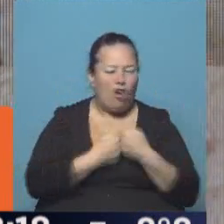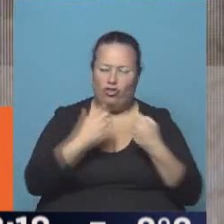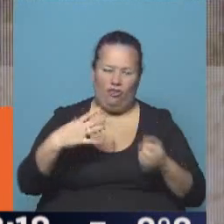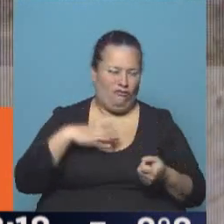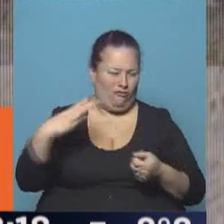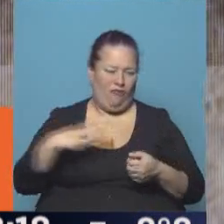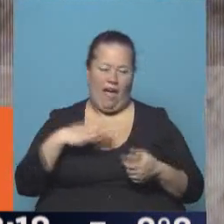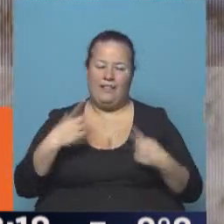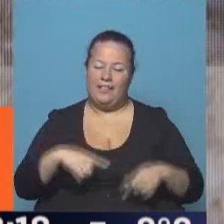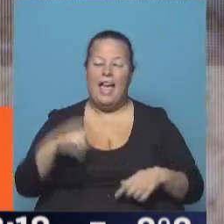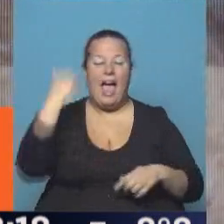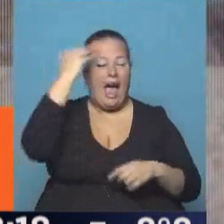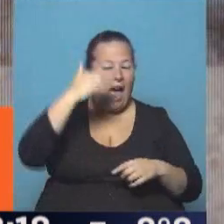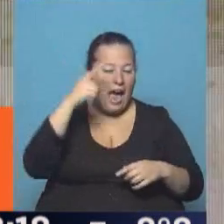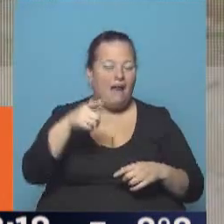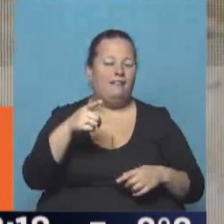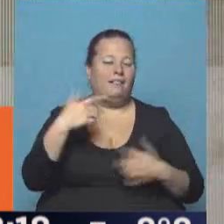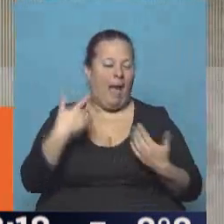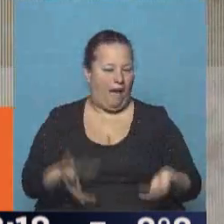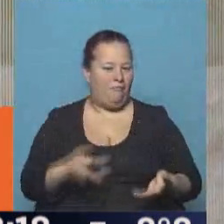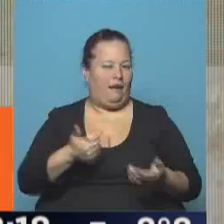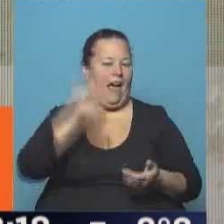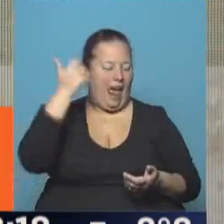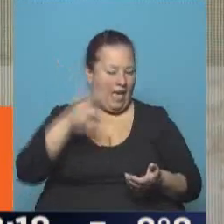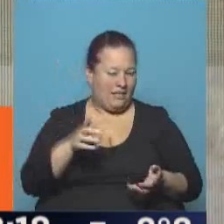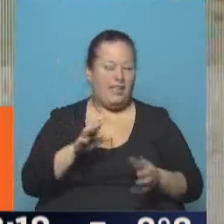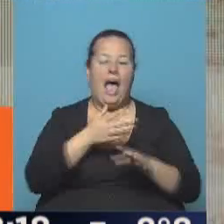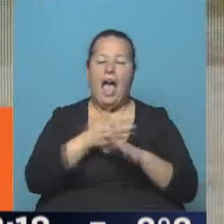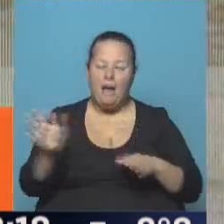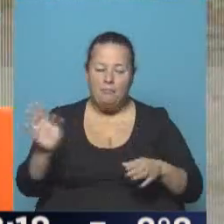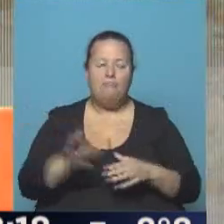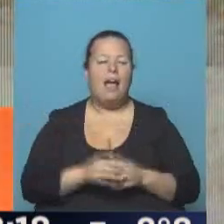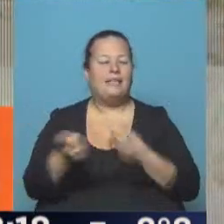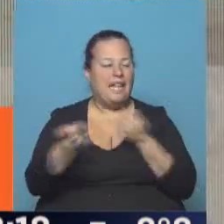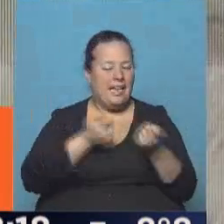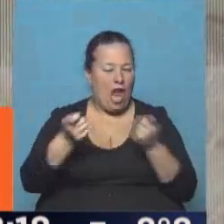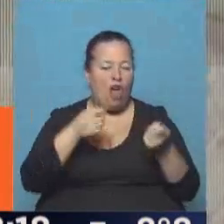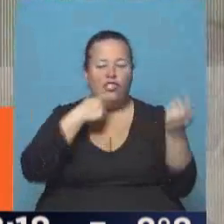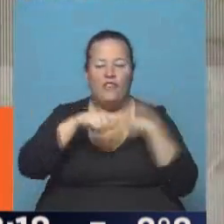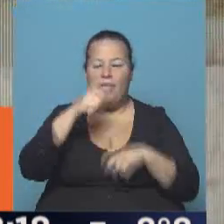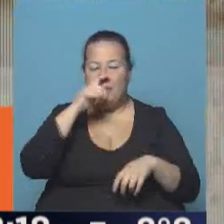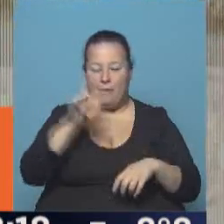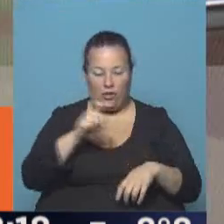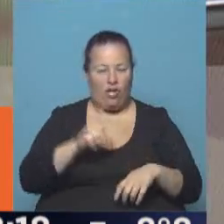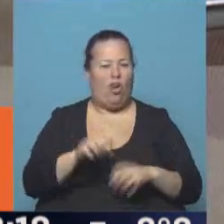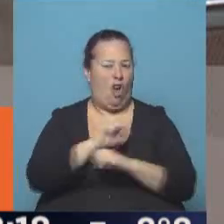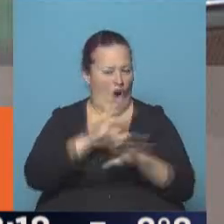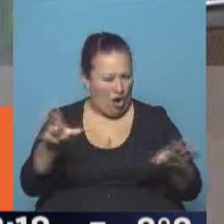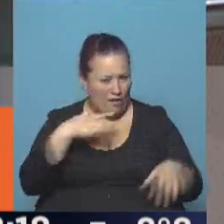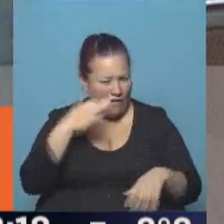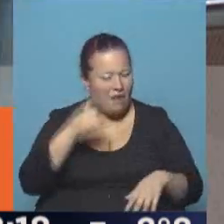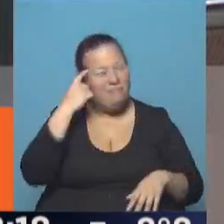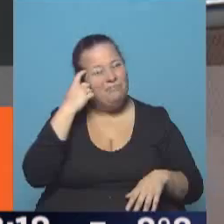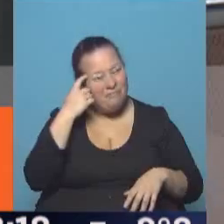eso y el Estado Islámico ha sacado bastante rédito, aparte de su gran negocio que es el tráfico de petróleo, ¿no? Tan horrible como real, pero pensar